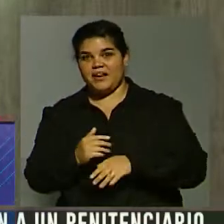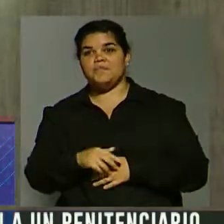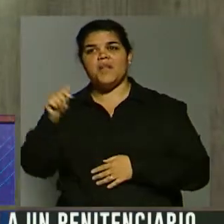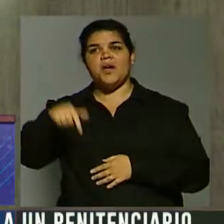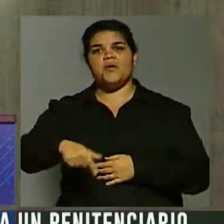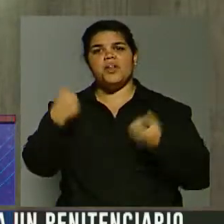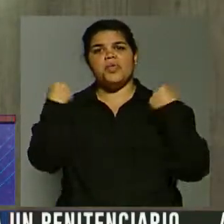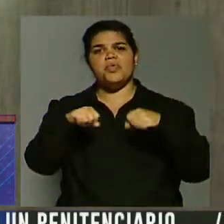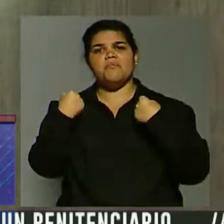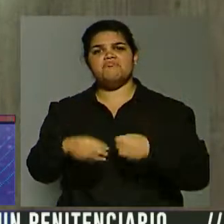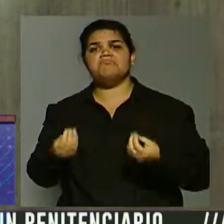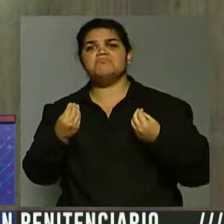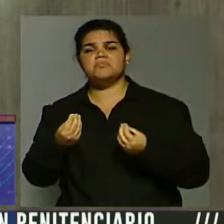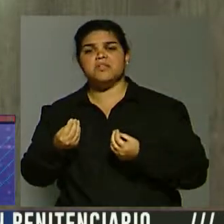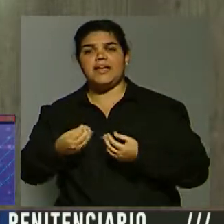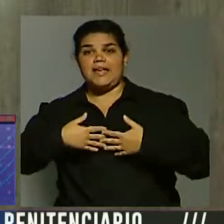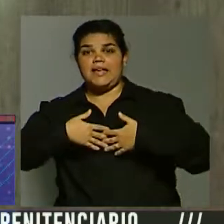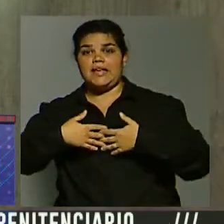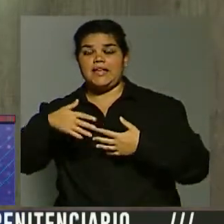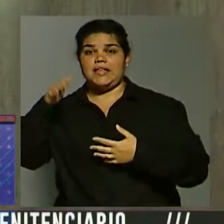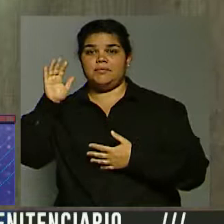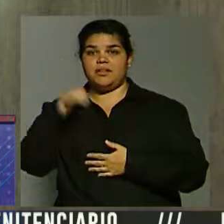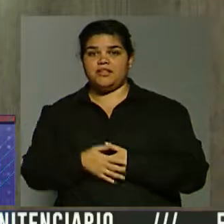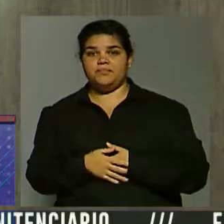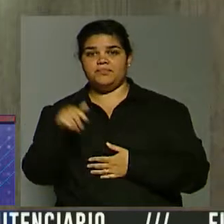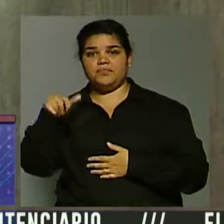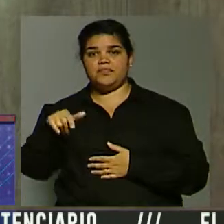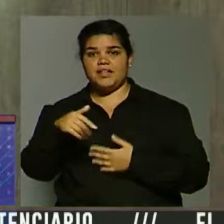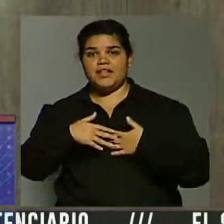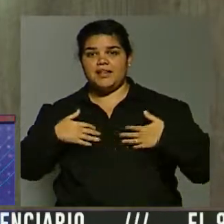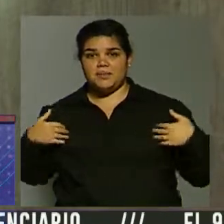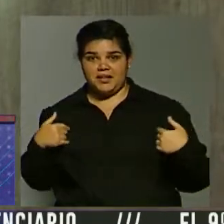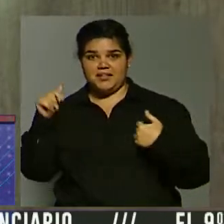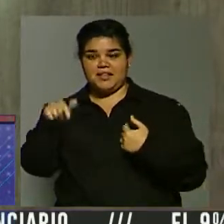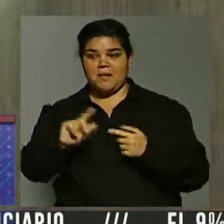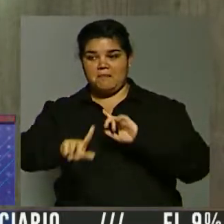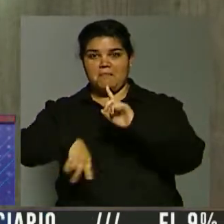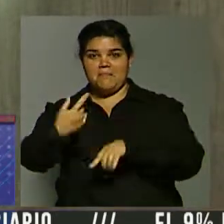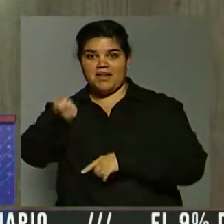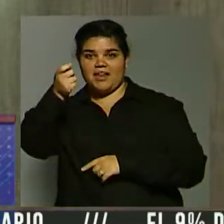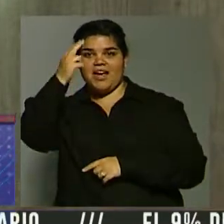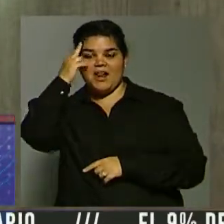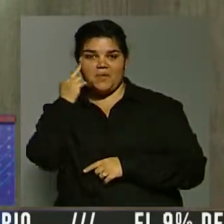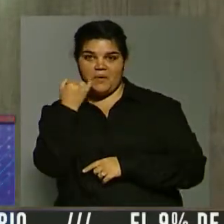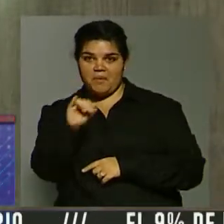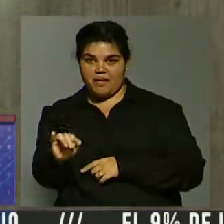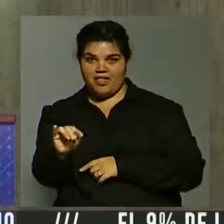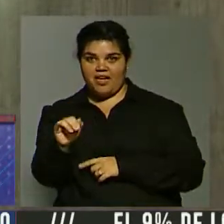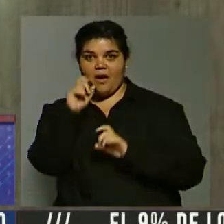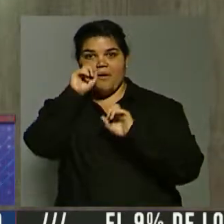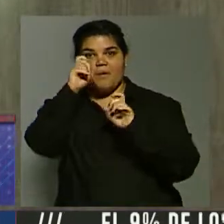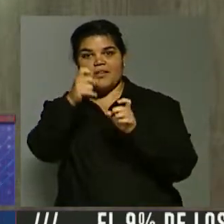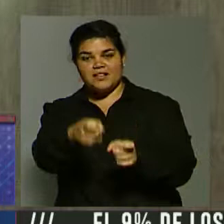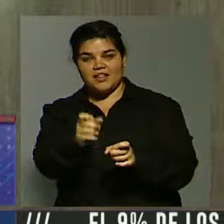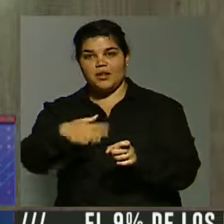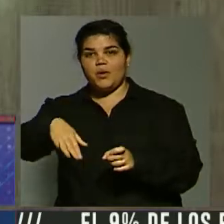dura parada ante Deportivo Belgrano de San Francisco. Comienza en el día de mañana a las 21 horas en condición de visitante, va a estar jugando en San Francisco,